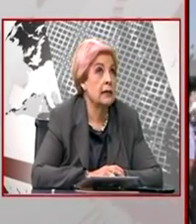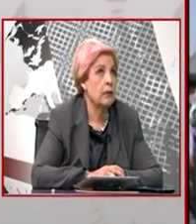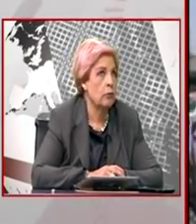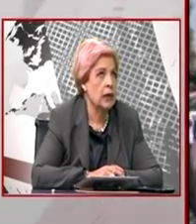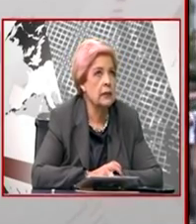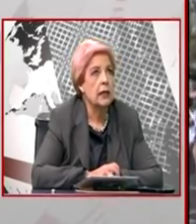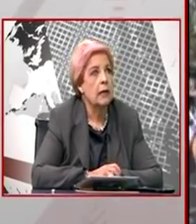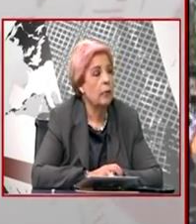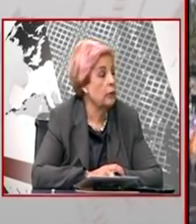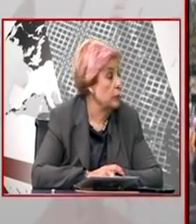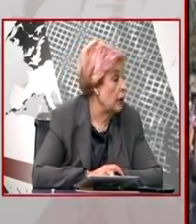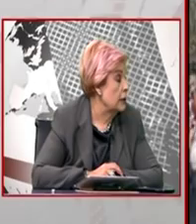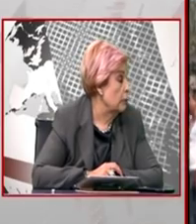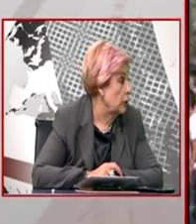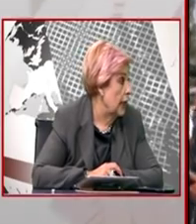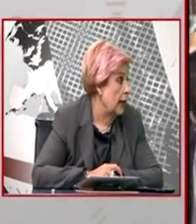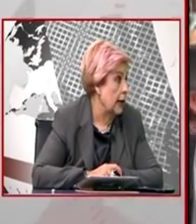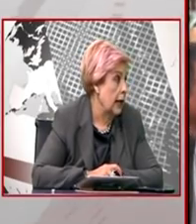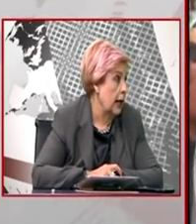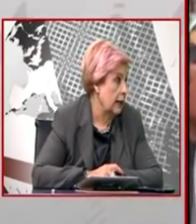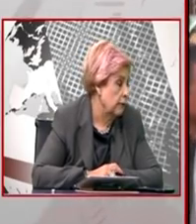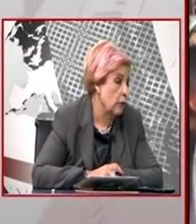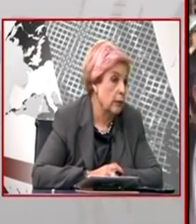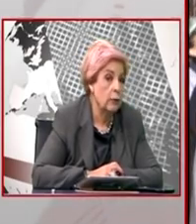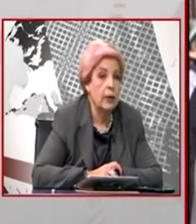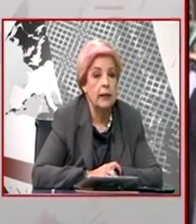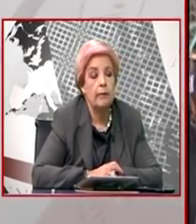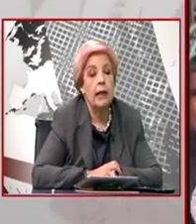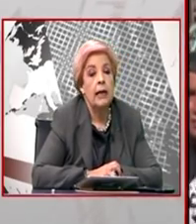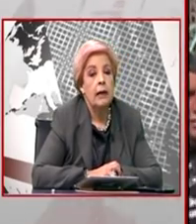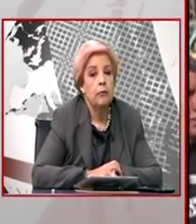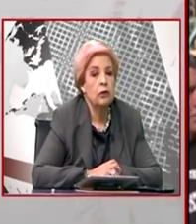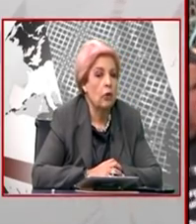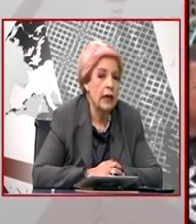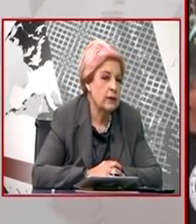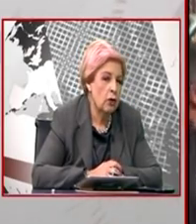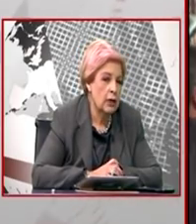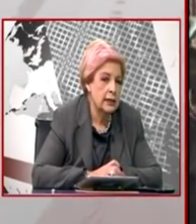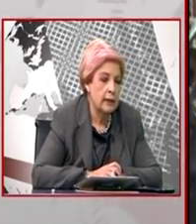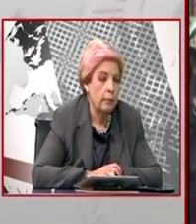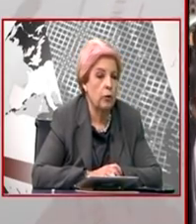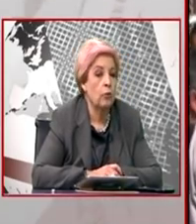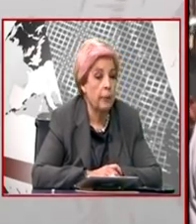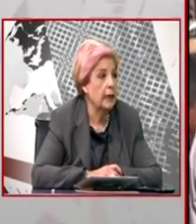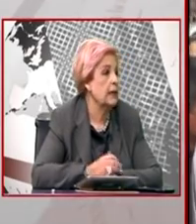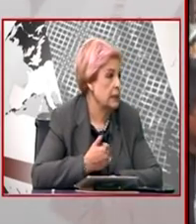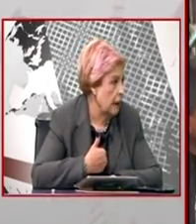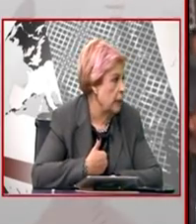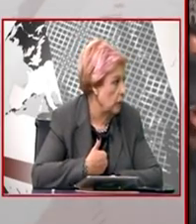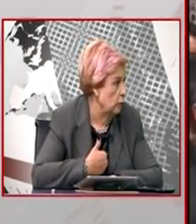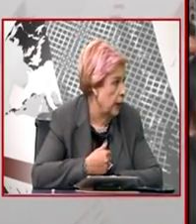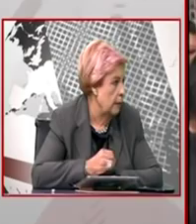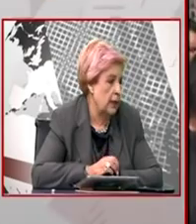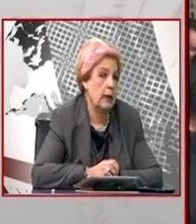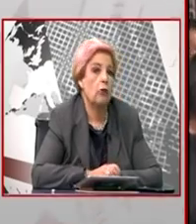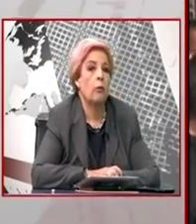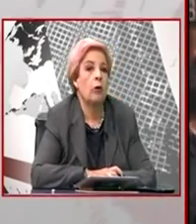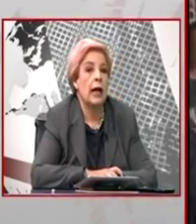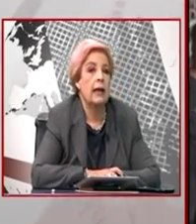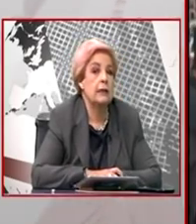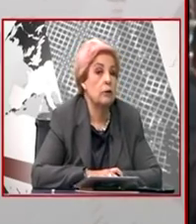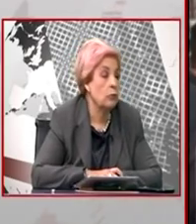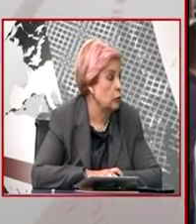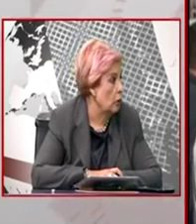asegunes pero eso a desmontar la reforma educativa pues con acciones tan preocupantes al menos para mí